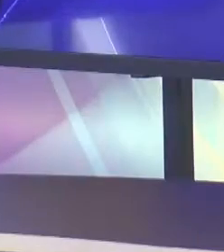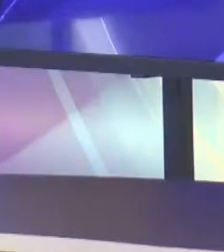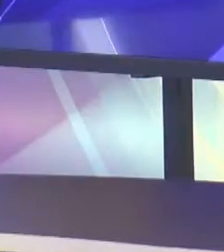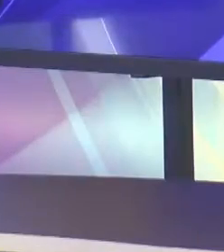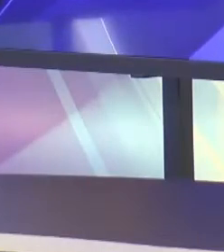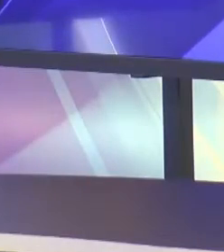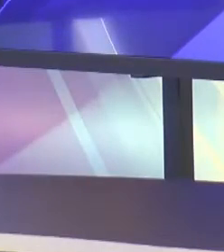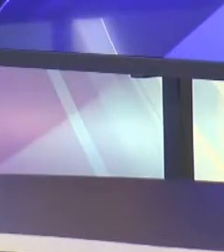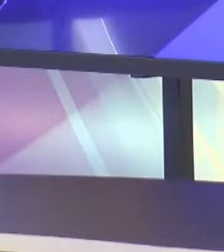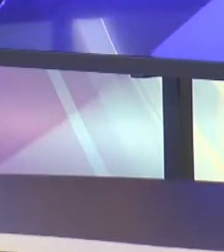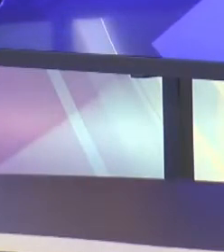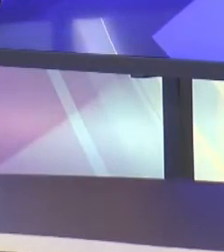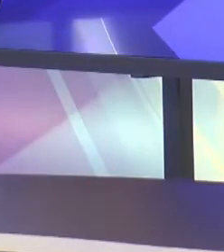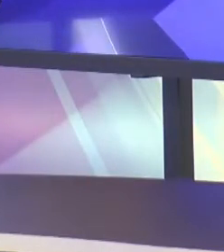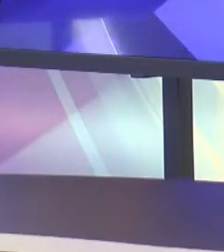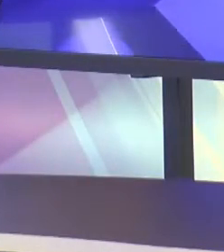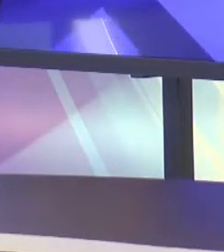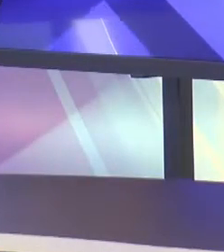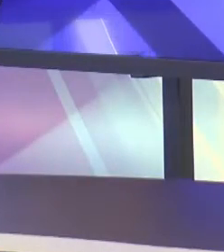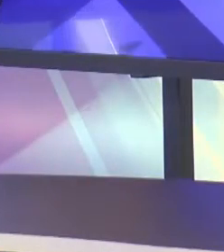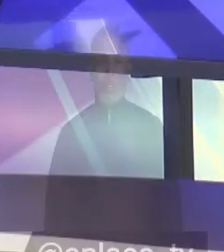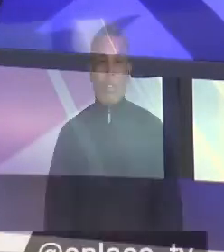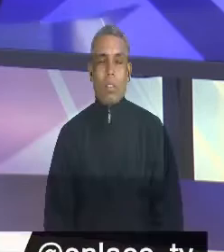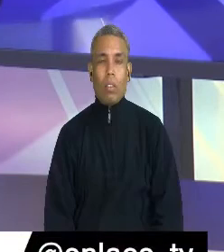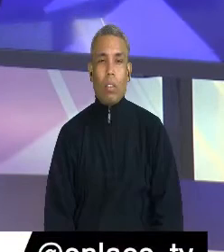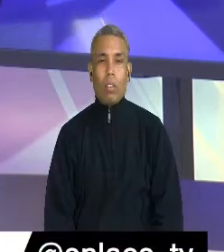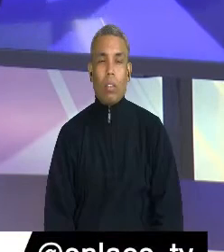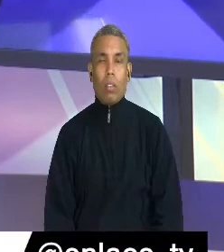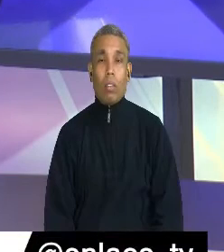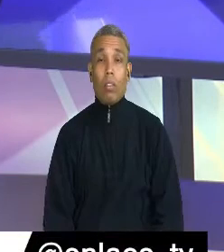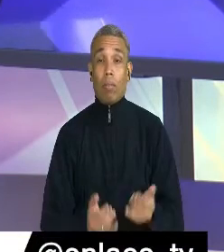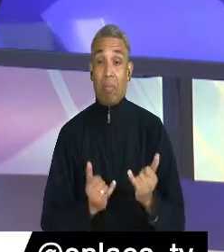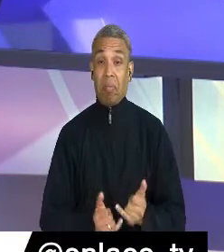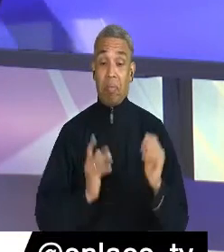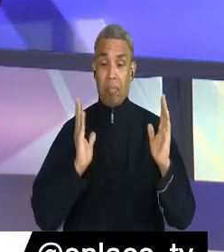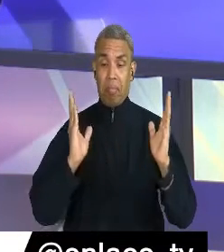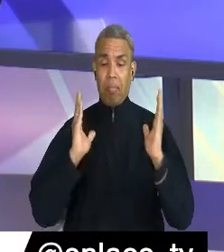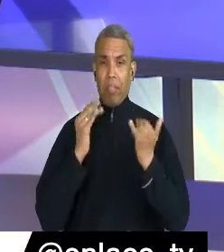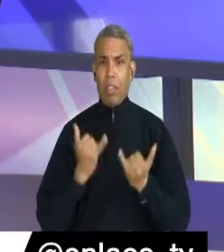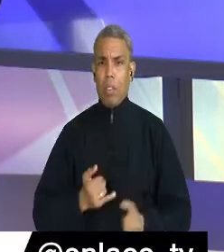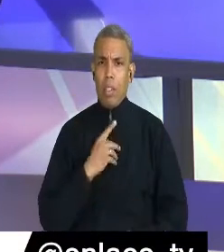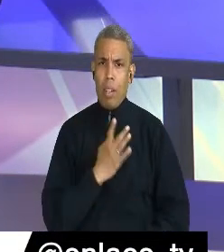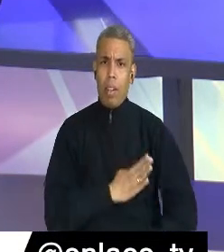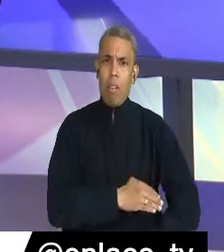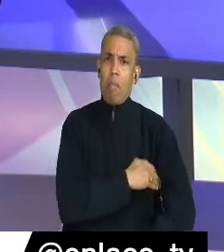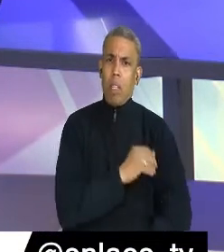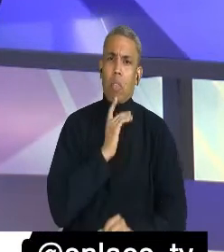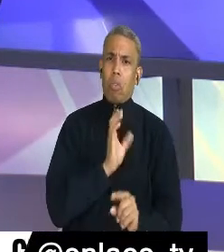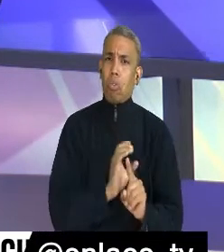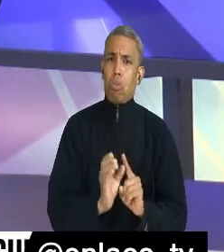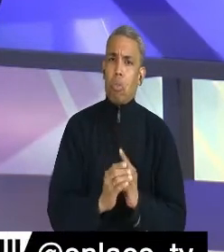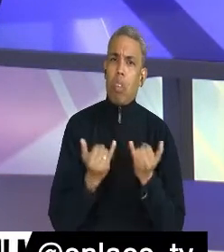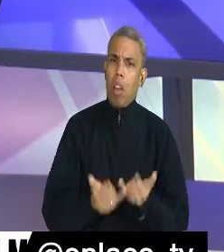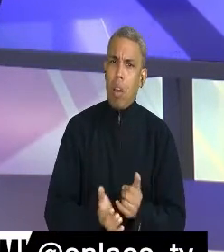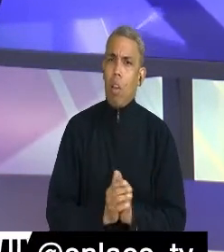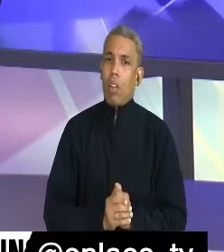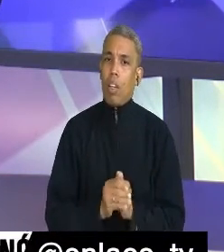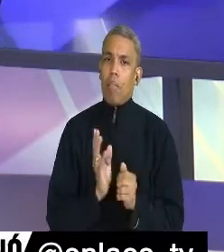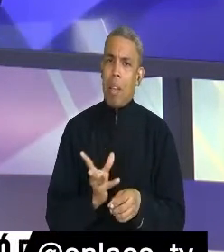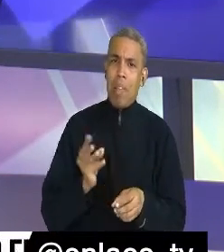y presté mucha atención a la siguiente nota pues el ministerio de cultura- abrió ya su convocatoria para el concurso premio nacional vida y obra'